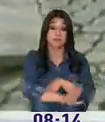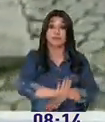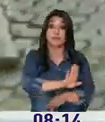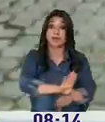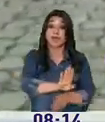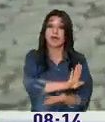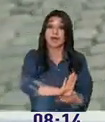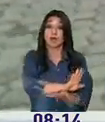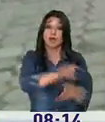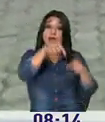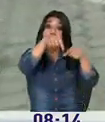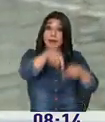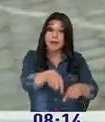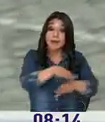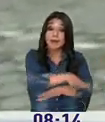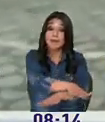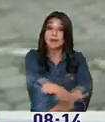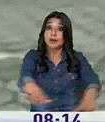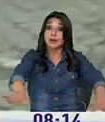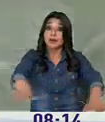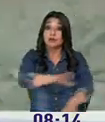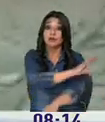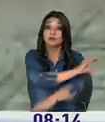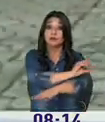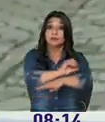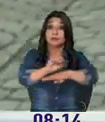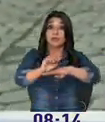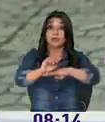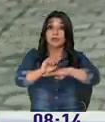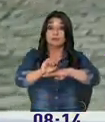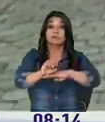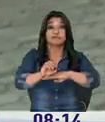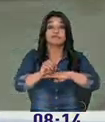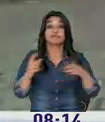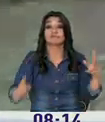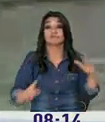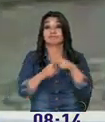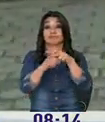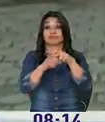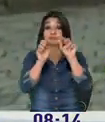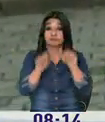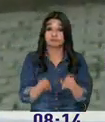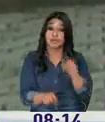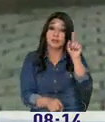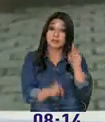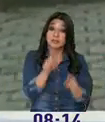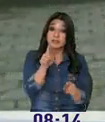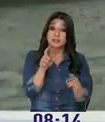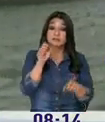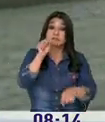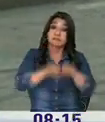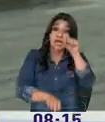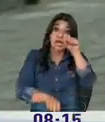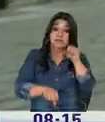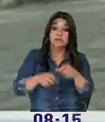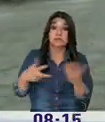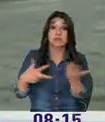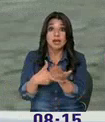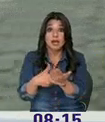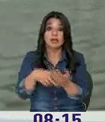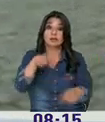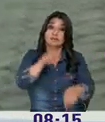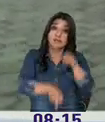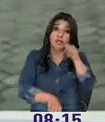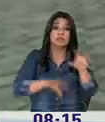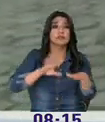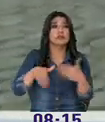casi en las inmediaciones del Occidental tienen conflicto, por eso han muchas veces destrozado las paradas, han tapado las